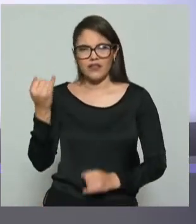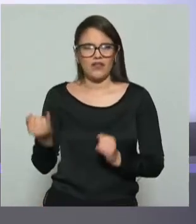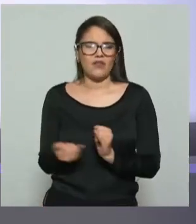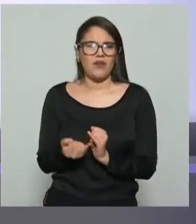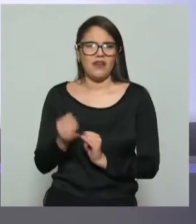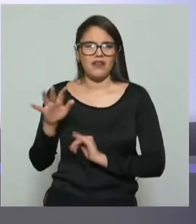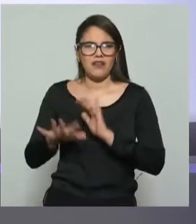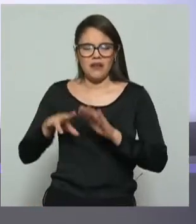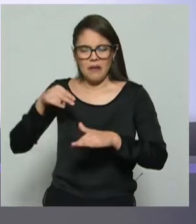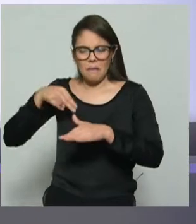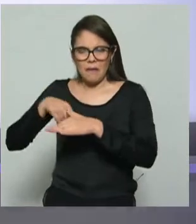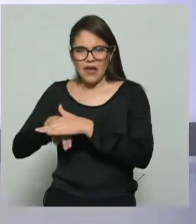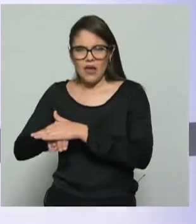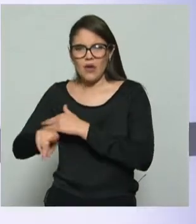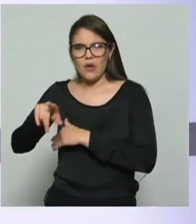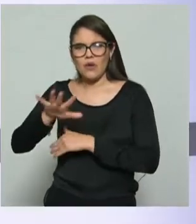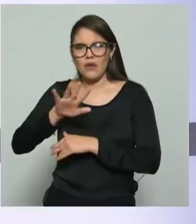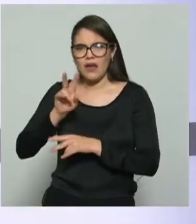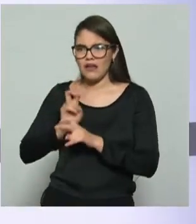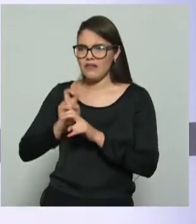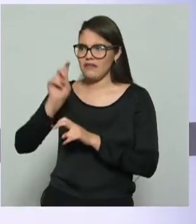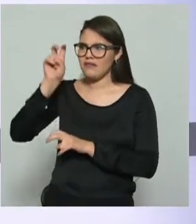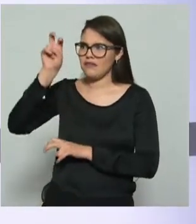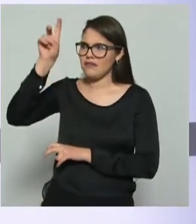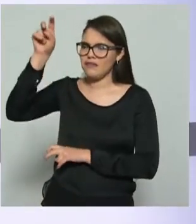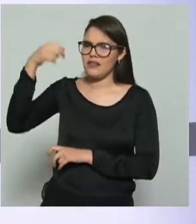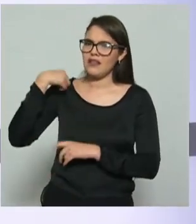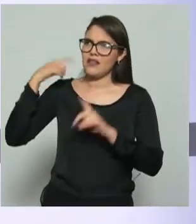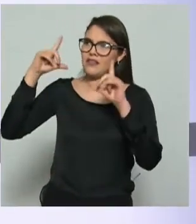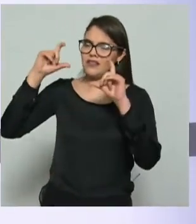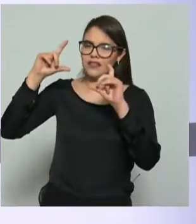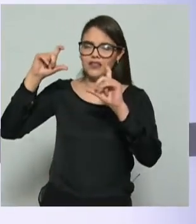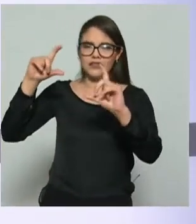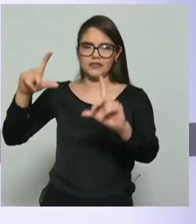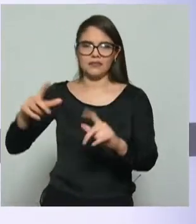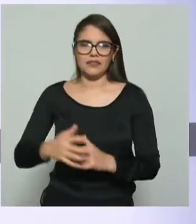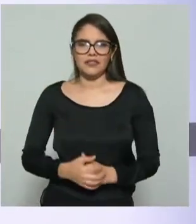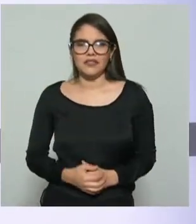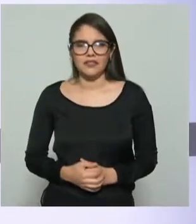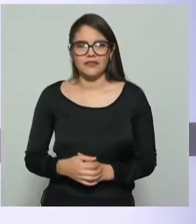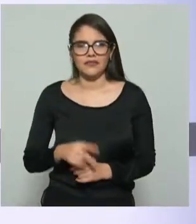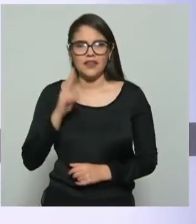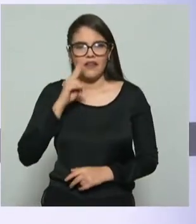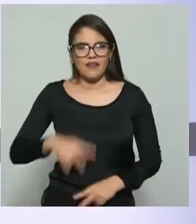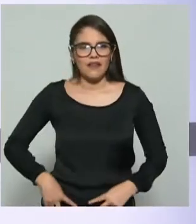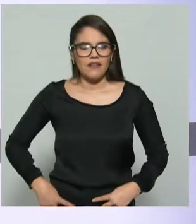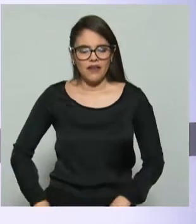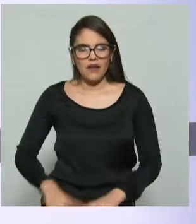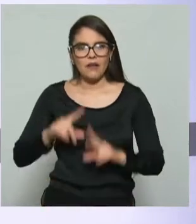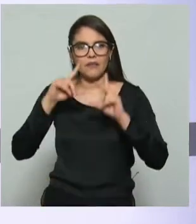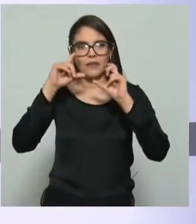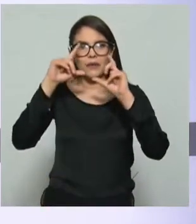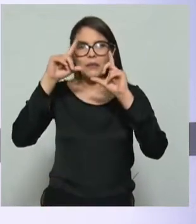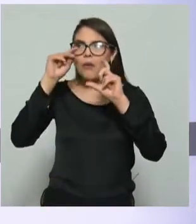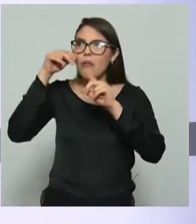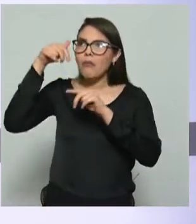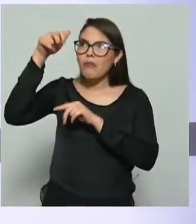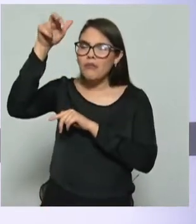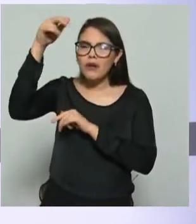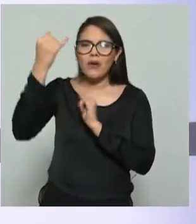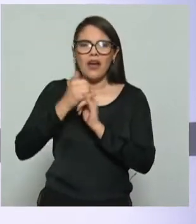en donde el solo hecho de ir subiendo las escaleras nos están fotografiando desde abajo, por debajo de la falda o por debajo de la falda, fuera de